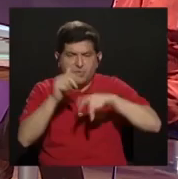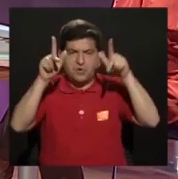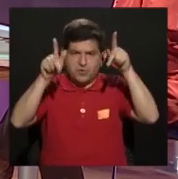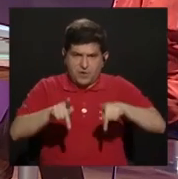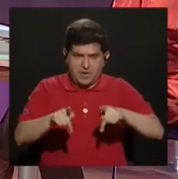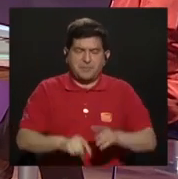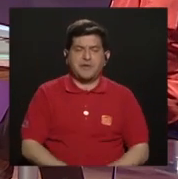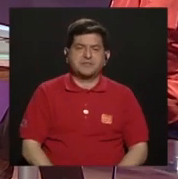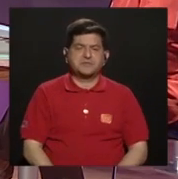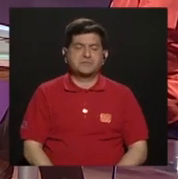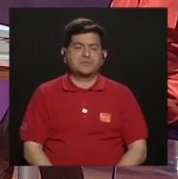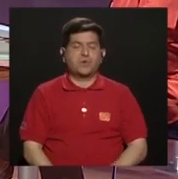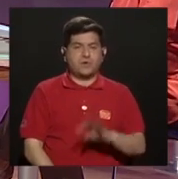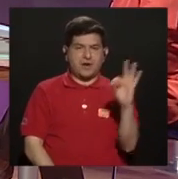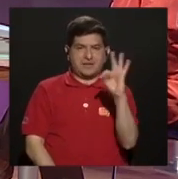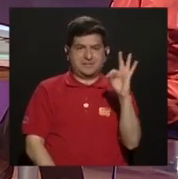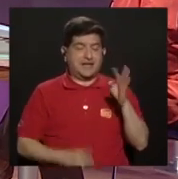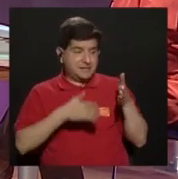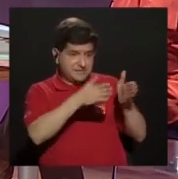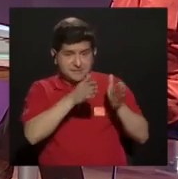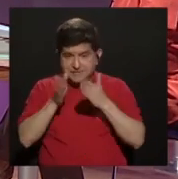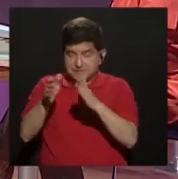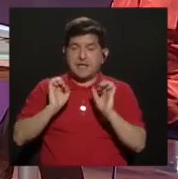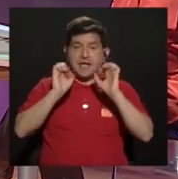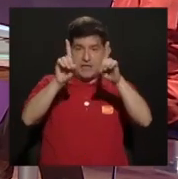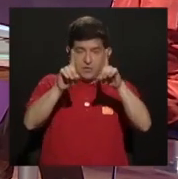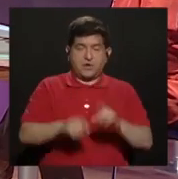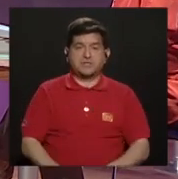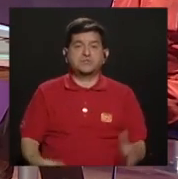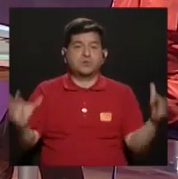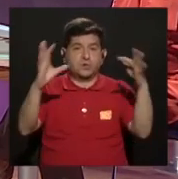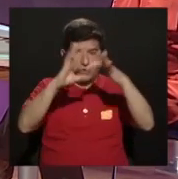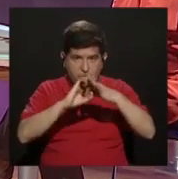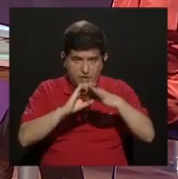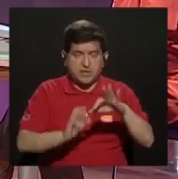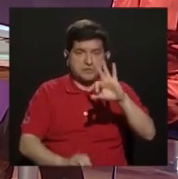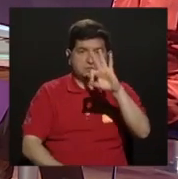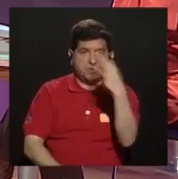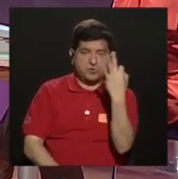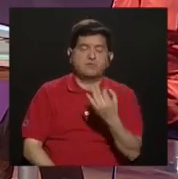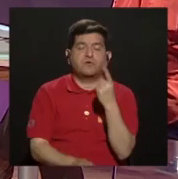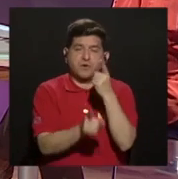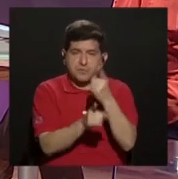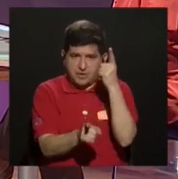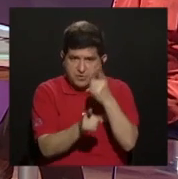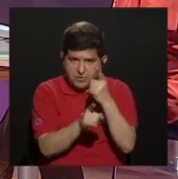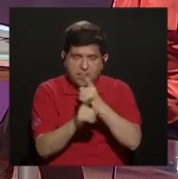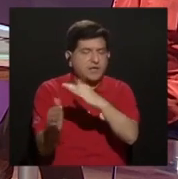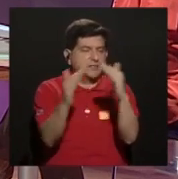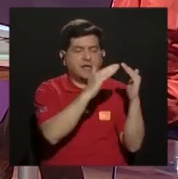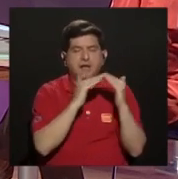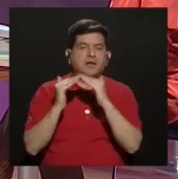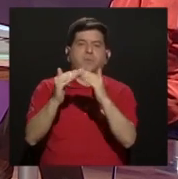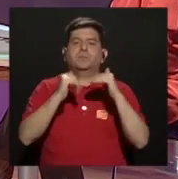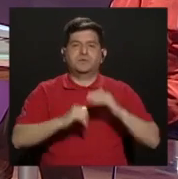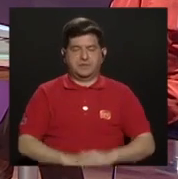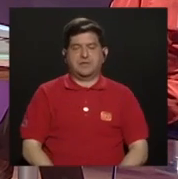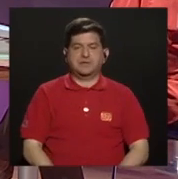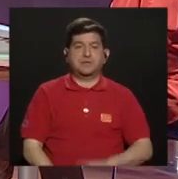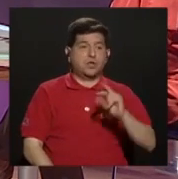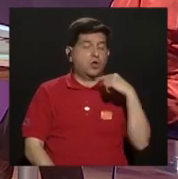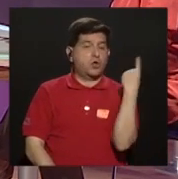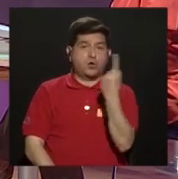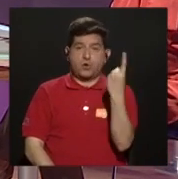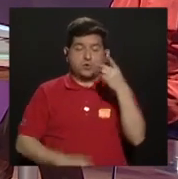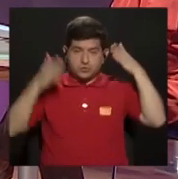personas trans que están en la calle, se les educa para relacionarse de forma adecuada con la comunidad. No solo